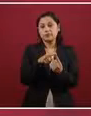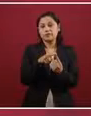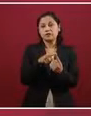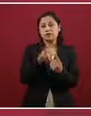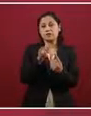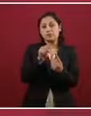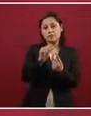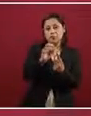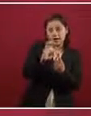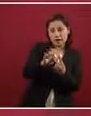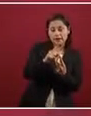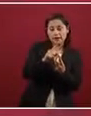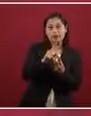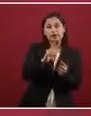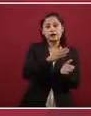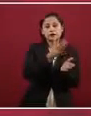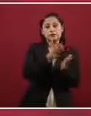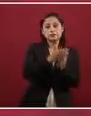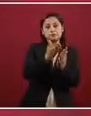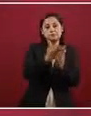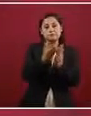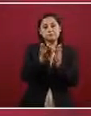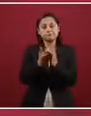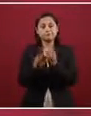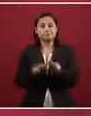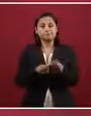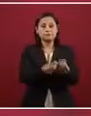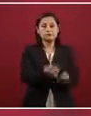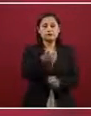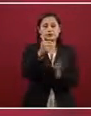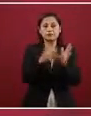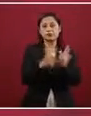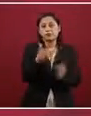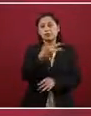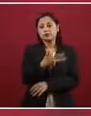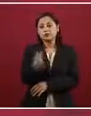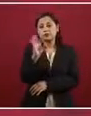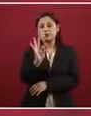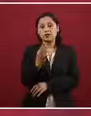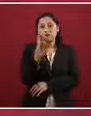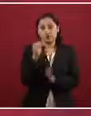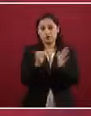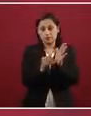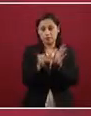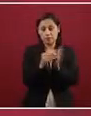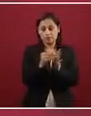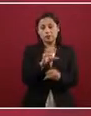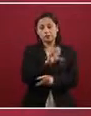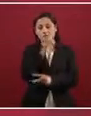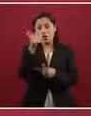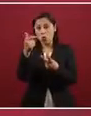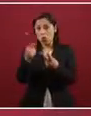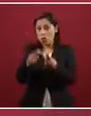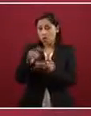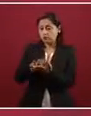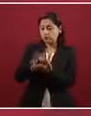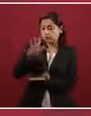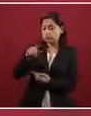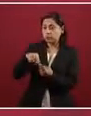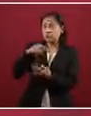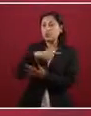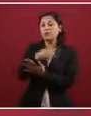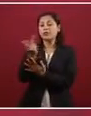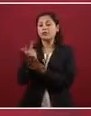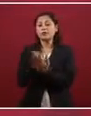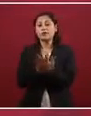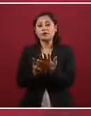parcial inmediato, donde se dispersaron 6,844 millones, y el más grande era un programa